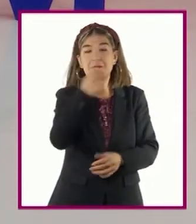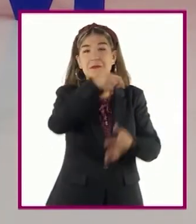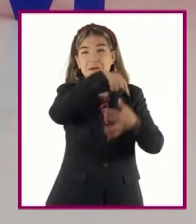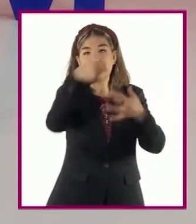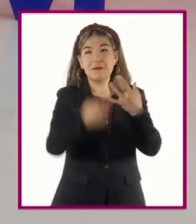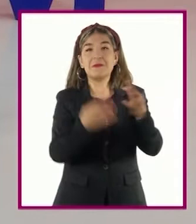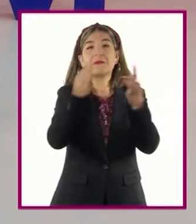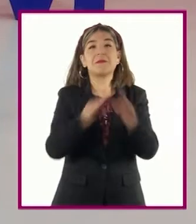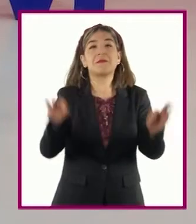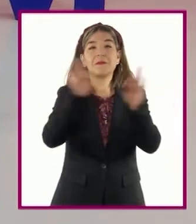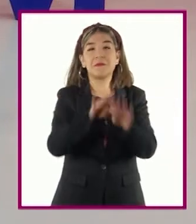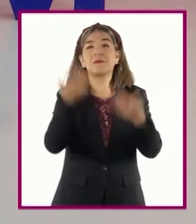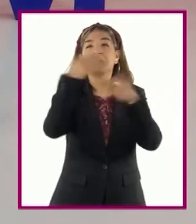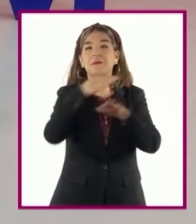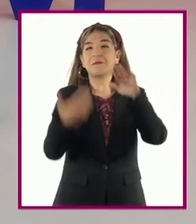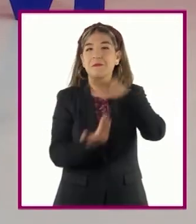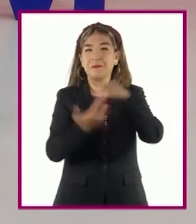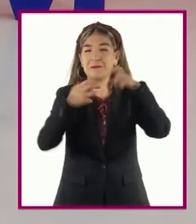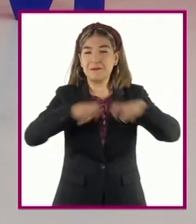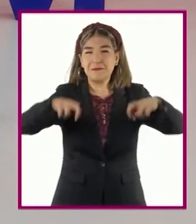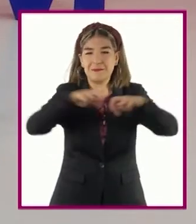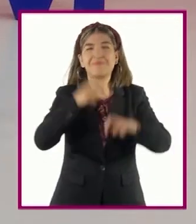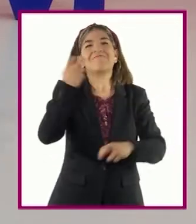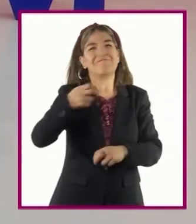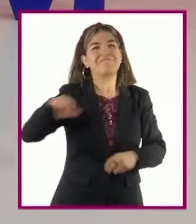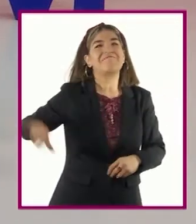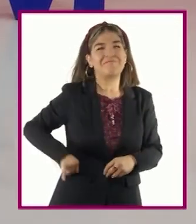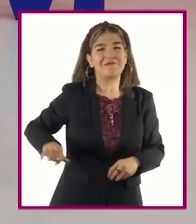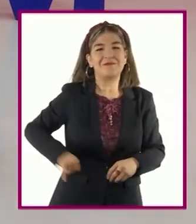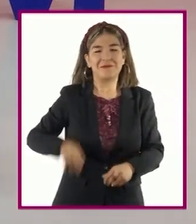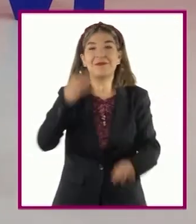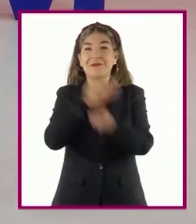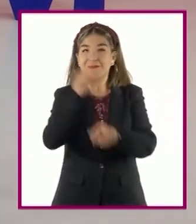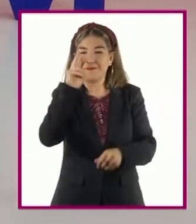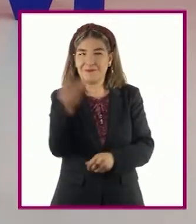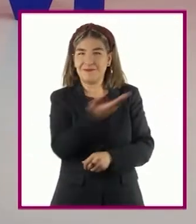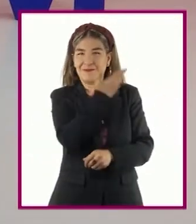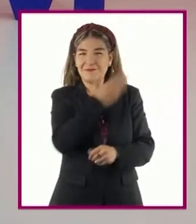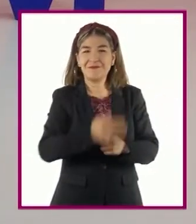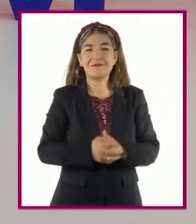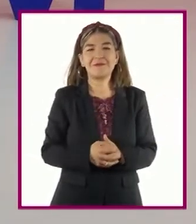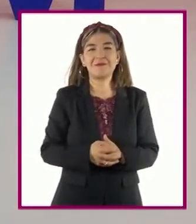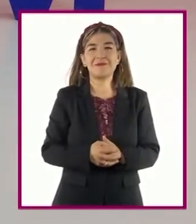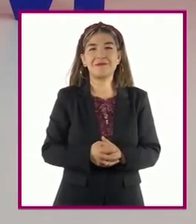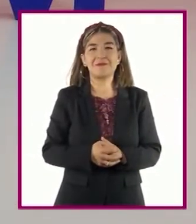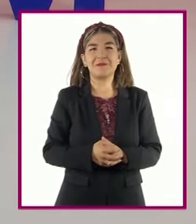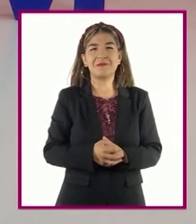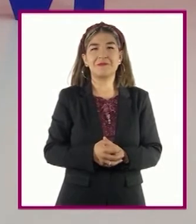importantes sobre la mesa redonda. Eso me interesa, así que ¡corre video!